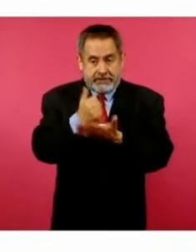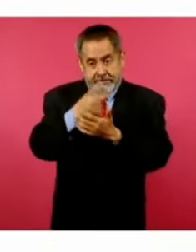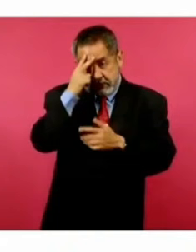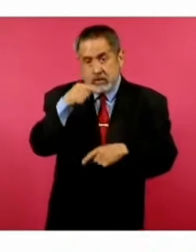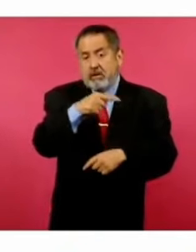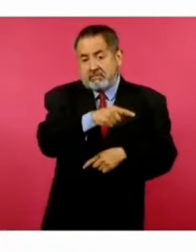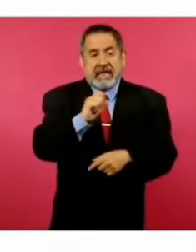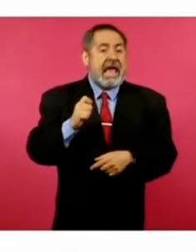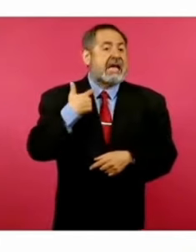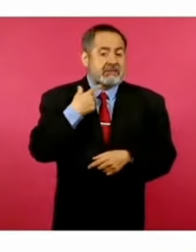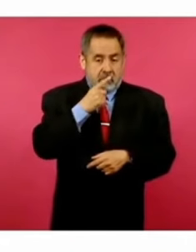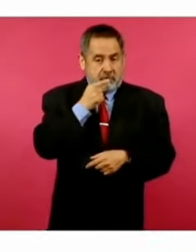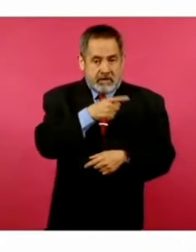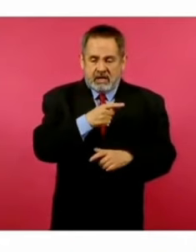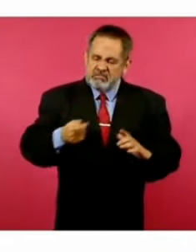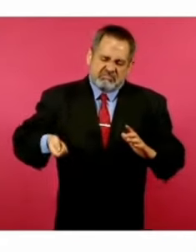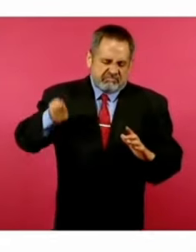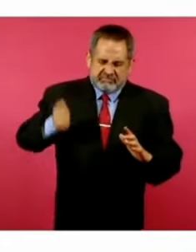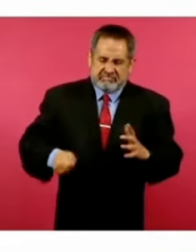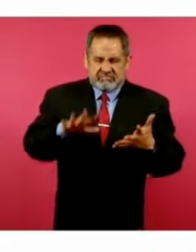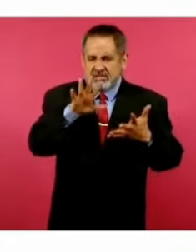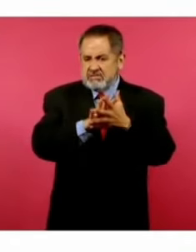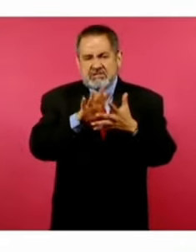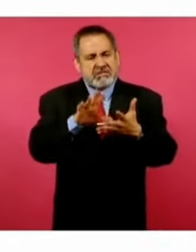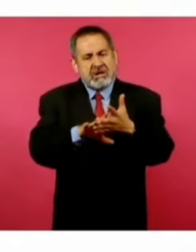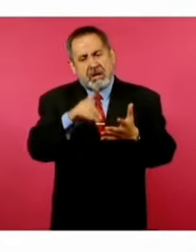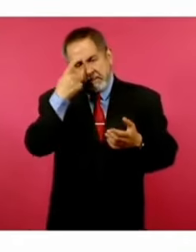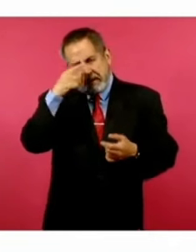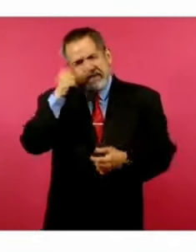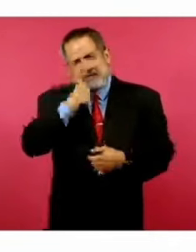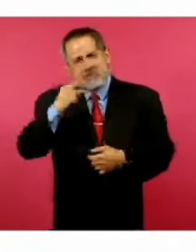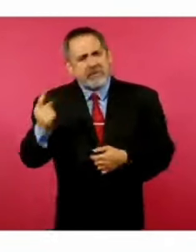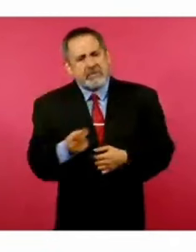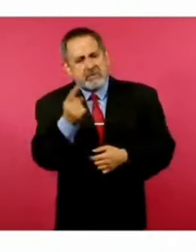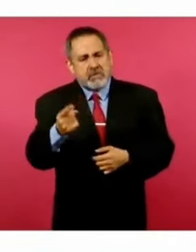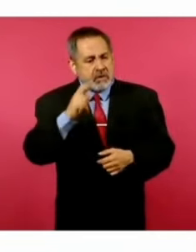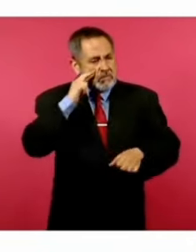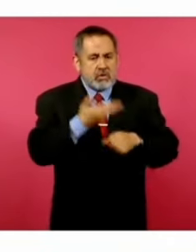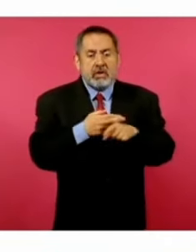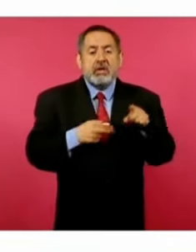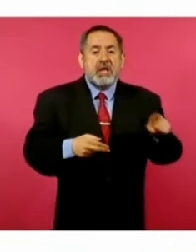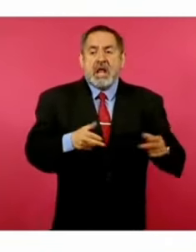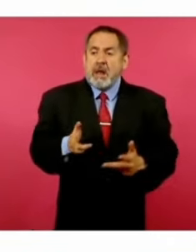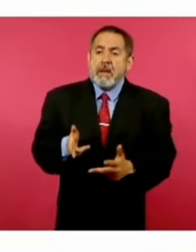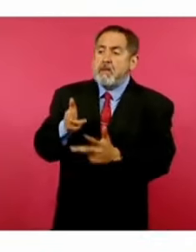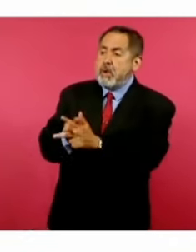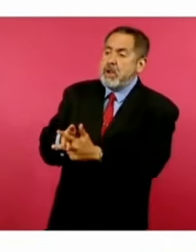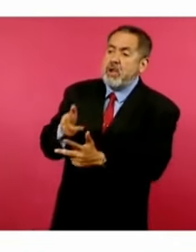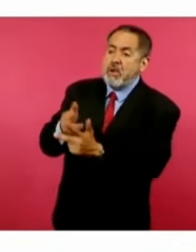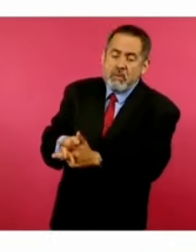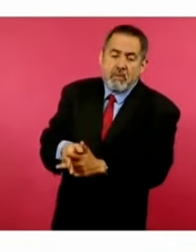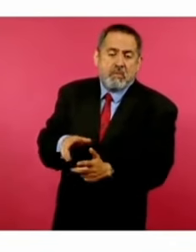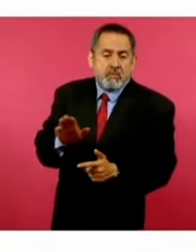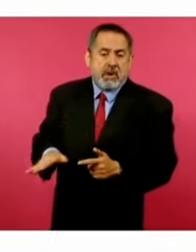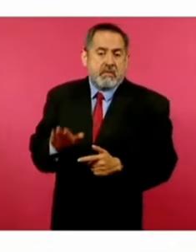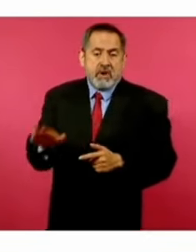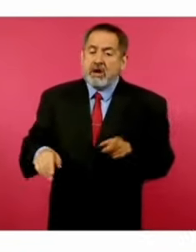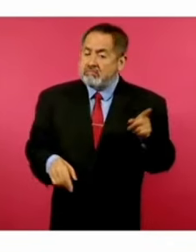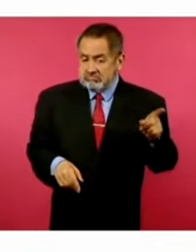y fue sentenciado precisamente a prisión vitalicia tras acreditar su responsabilidad en los delitos de homicidio calificado